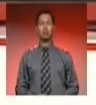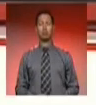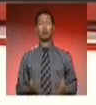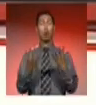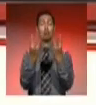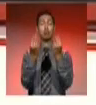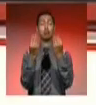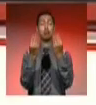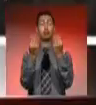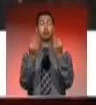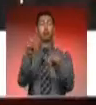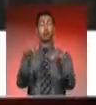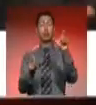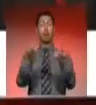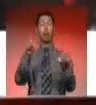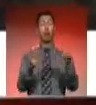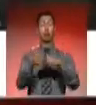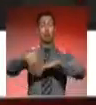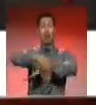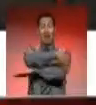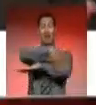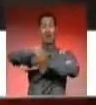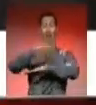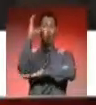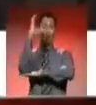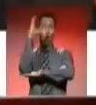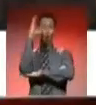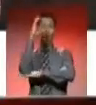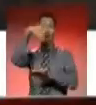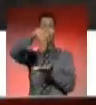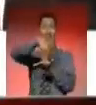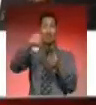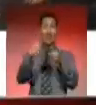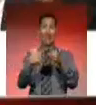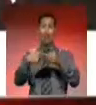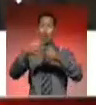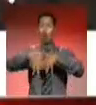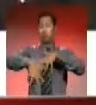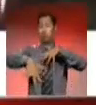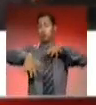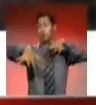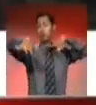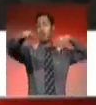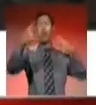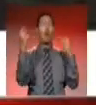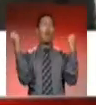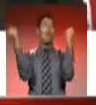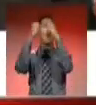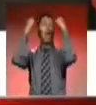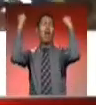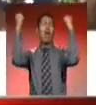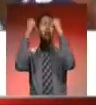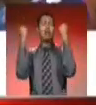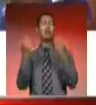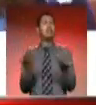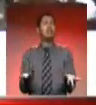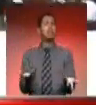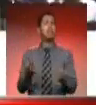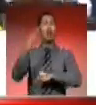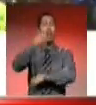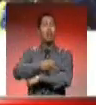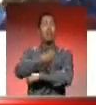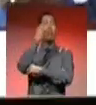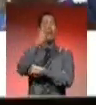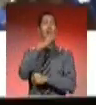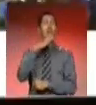miles de ciudadanos convirtieron a la avenida Gran Colombia en el centro de Quito en un sitio de fiesta. El motivo, despedir al presidente Rafael